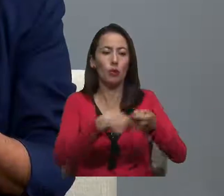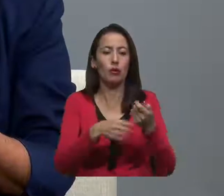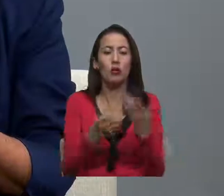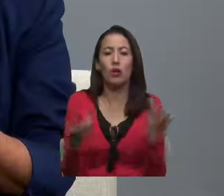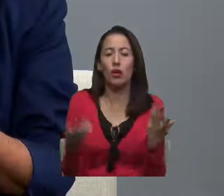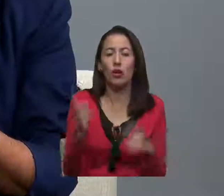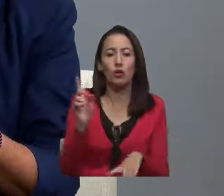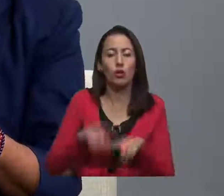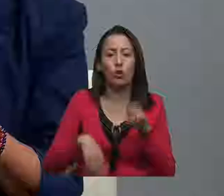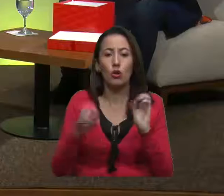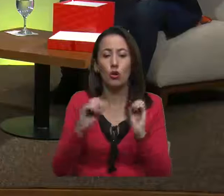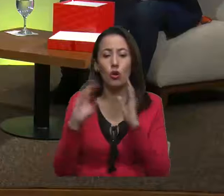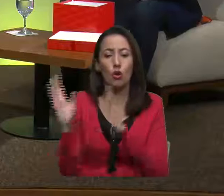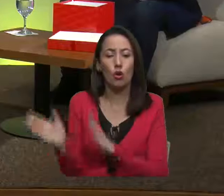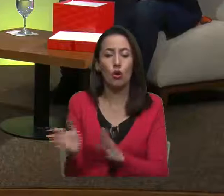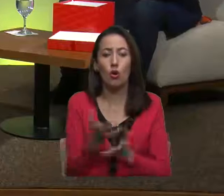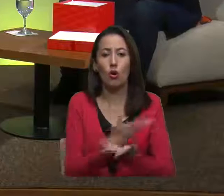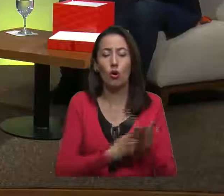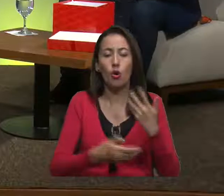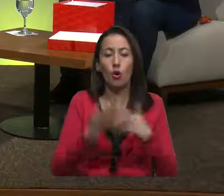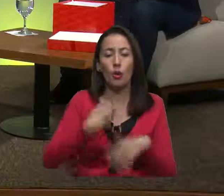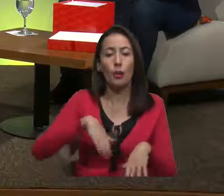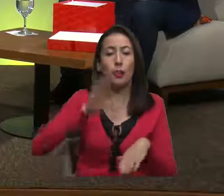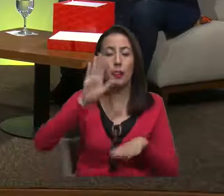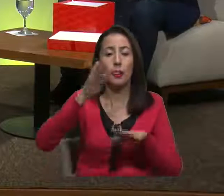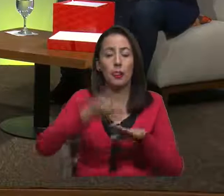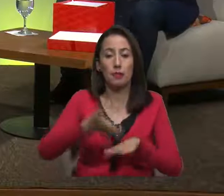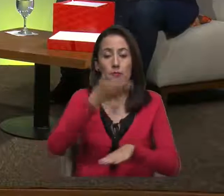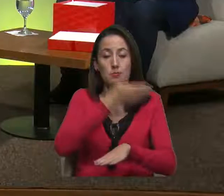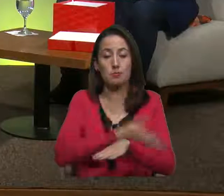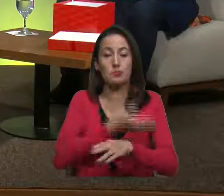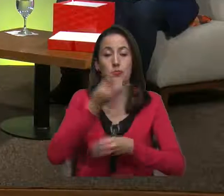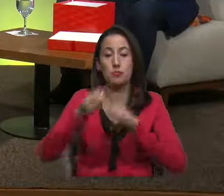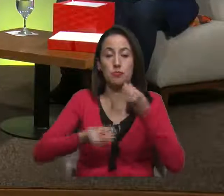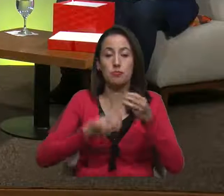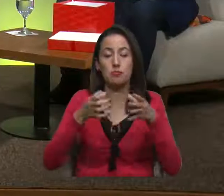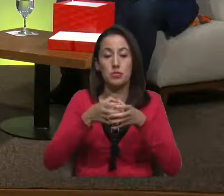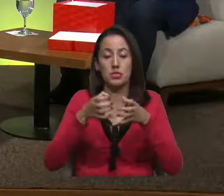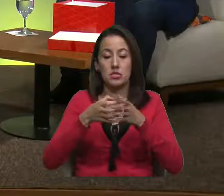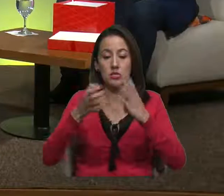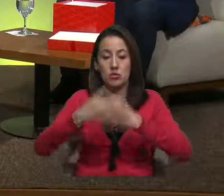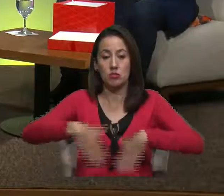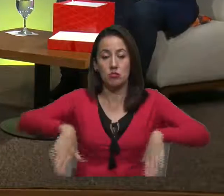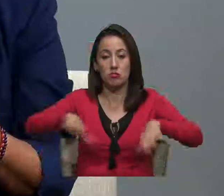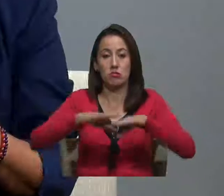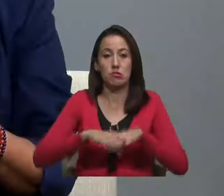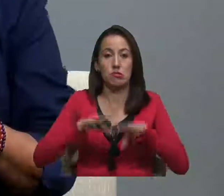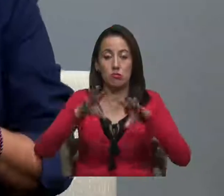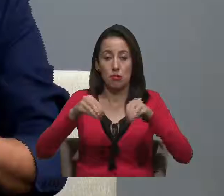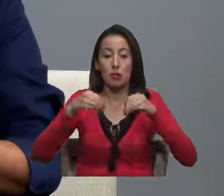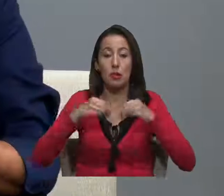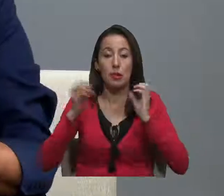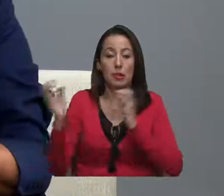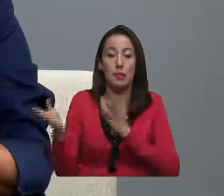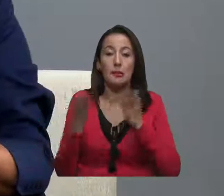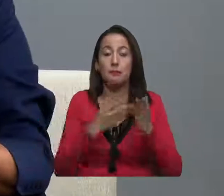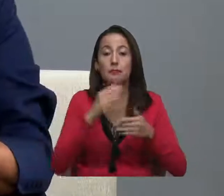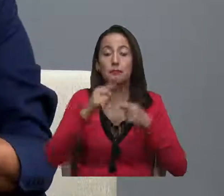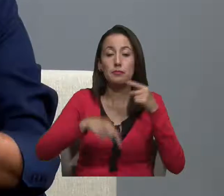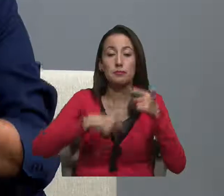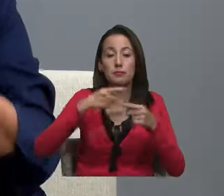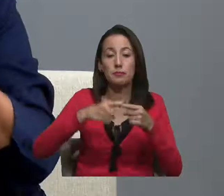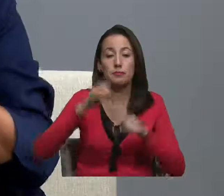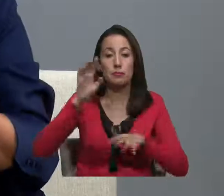complicado o empieza a pagar antes de vender entonces al crédito al ciclo productivo no luego vamos a diseñar